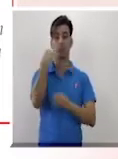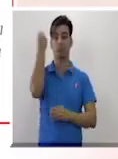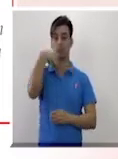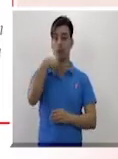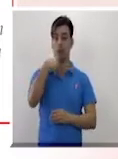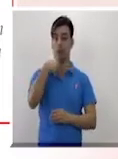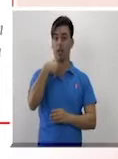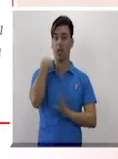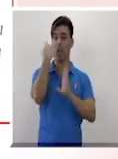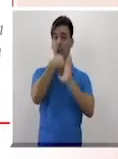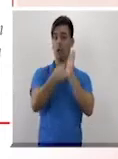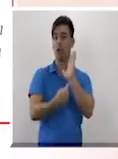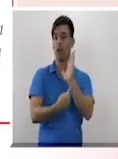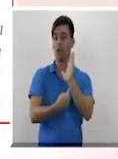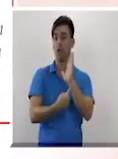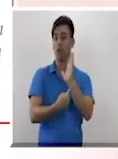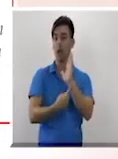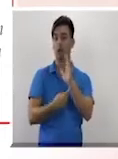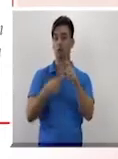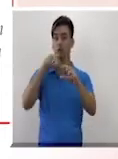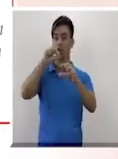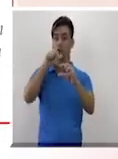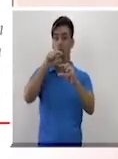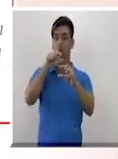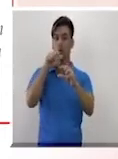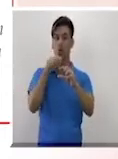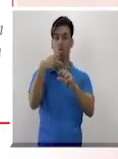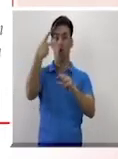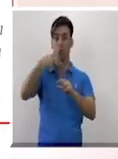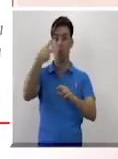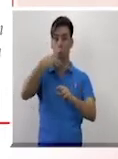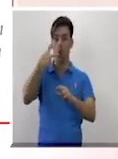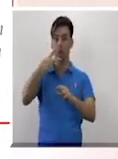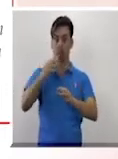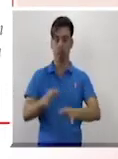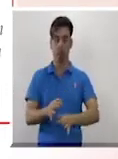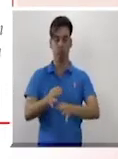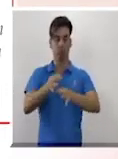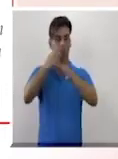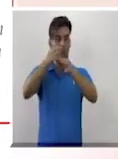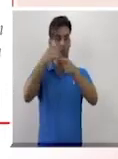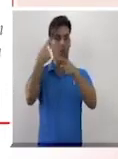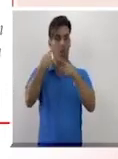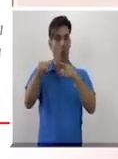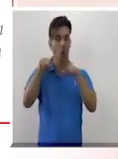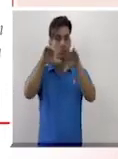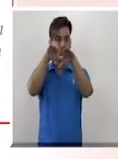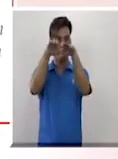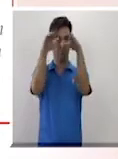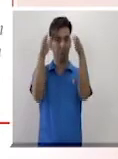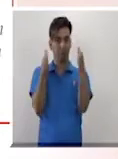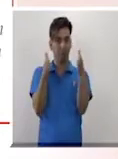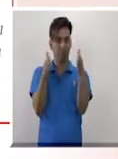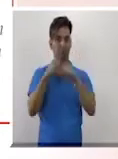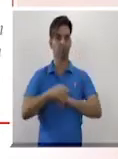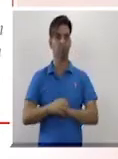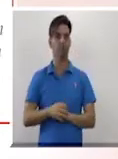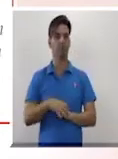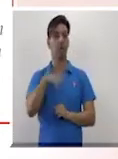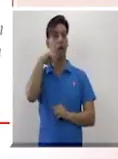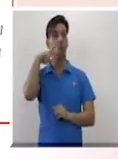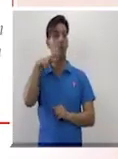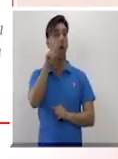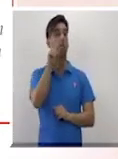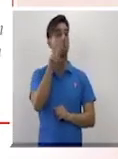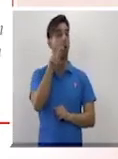dos cuerpos, por tanto tengo que hallar el volumen de esos dos cuerpos, luego adicionar esos volúmenes